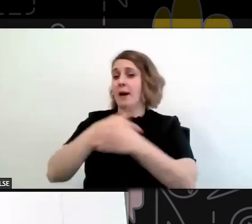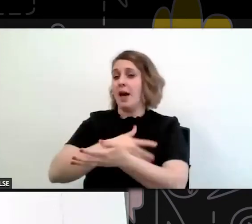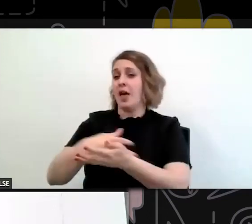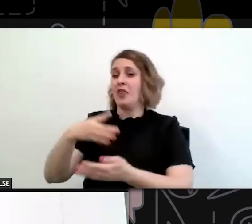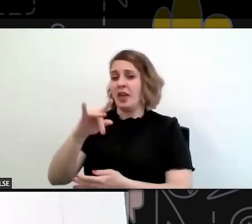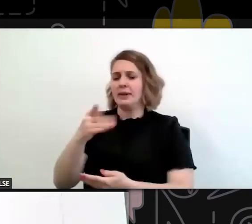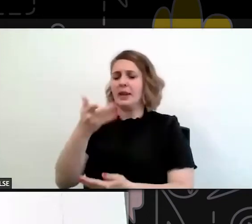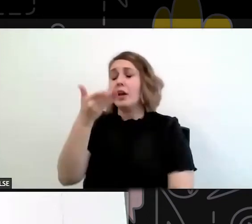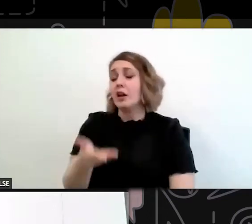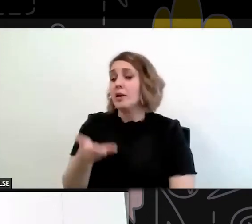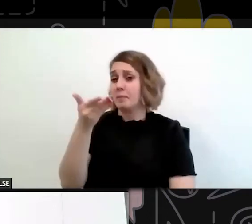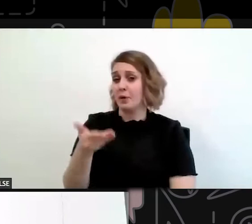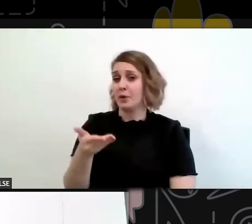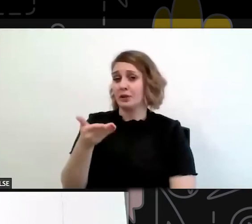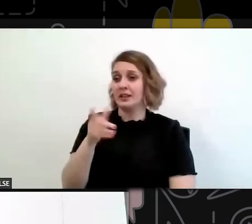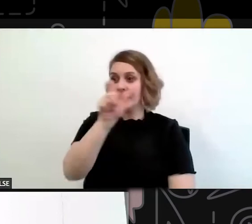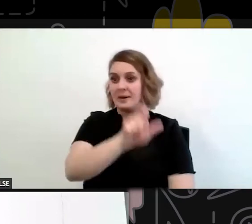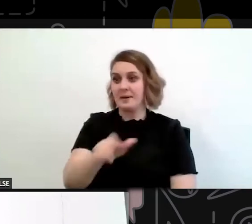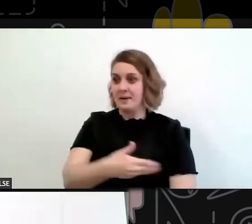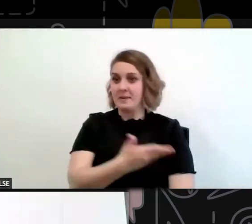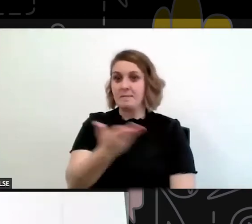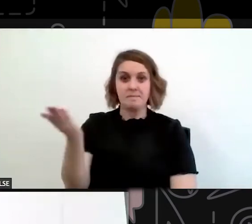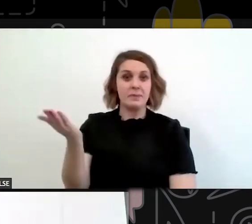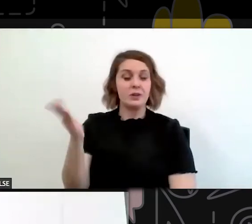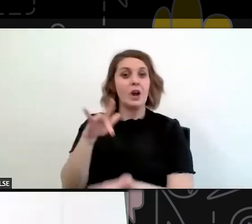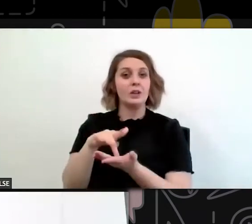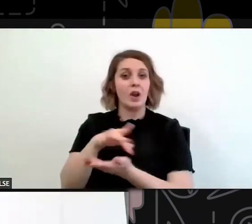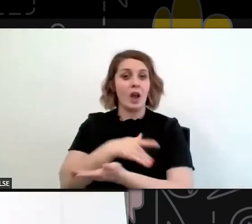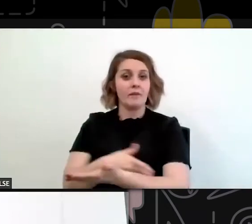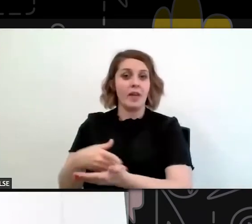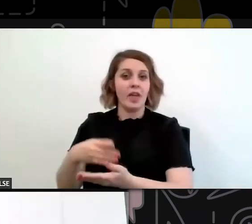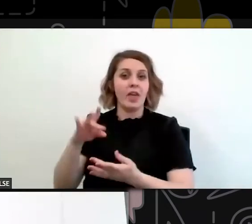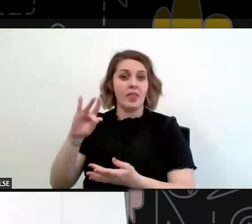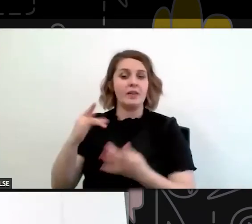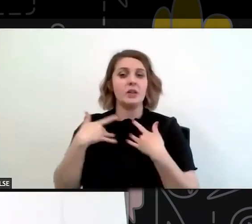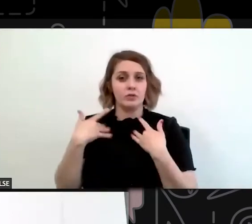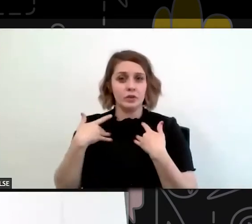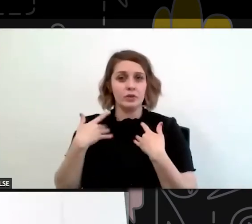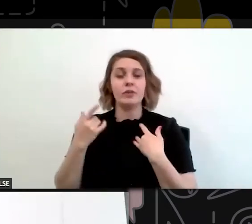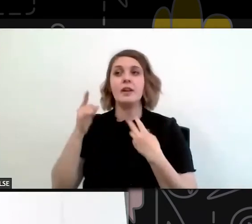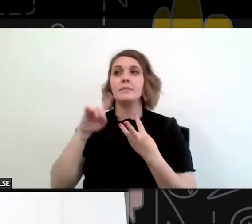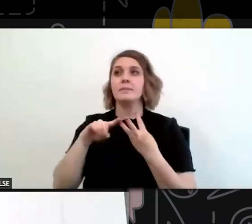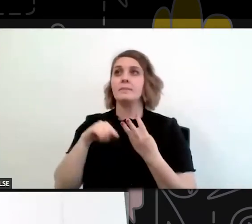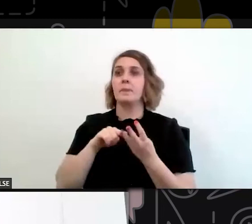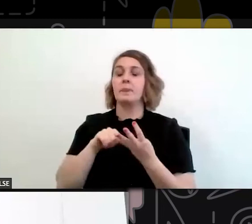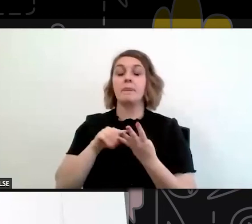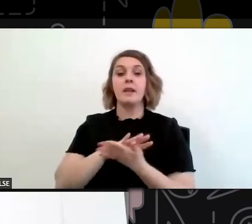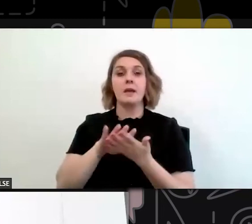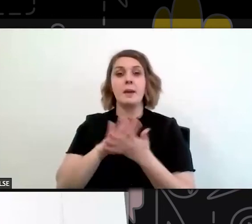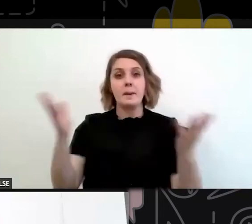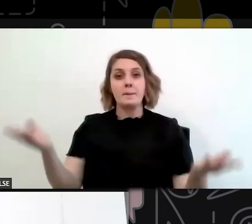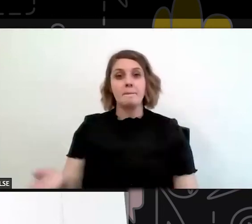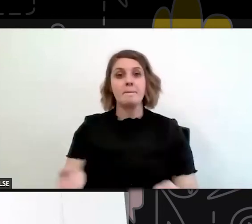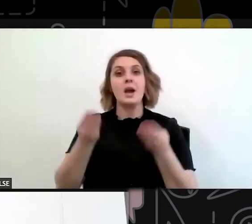en estas personas que viven con diabetes, promover la mejora de la